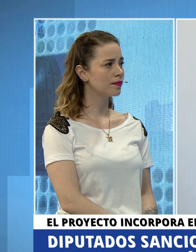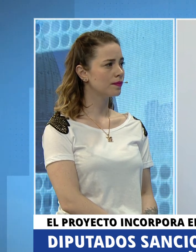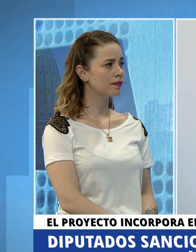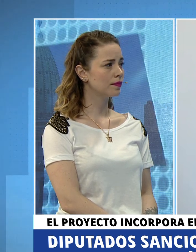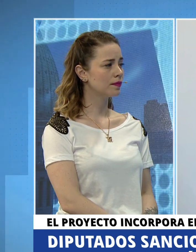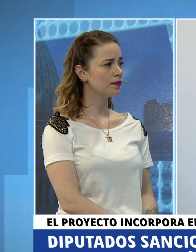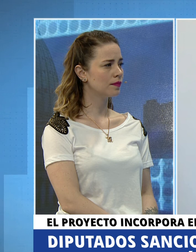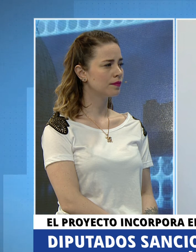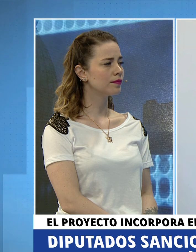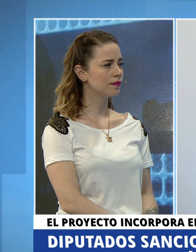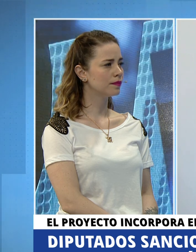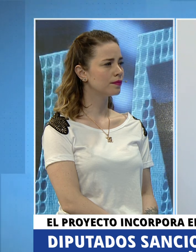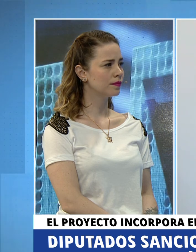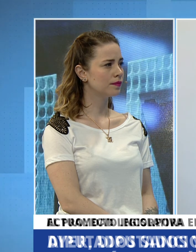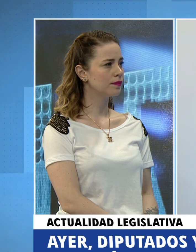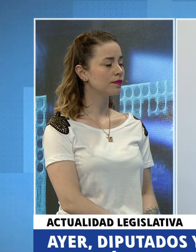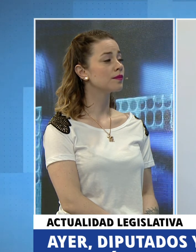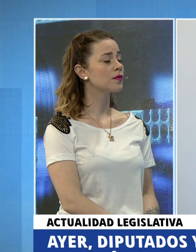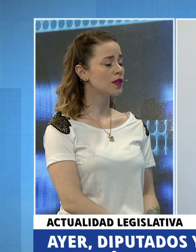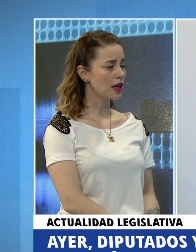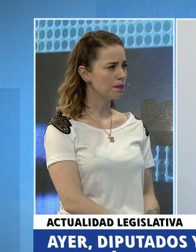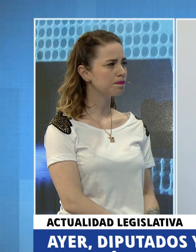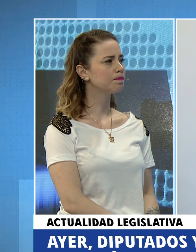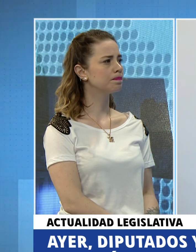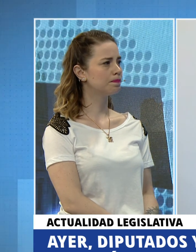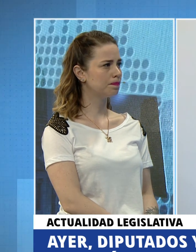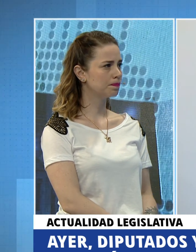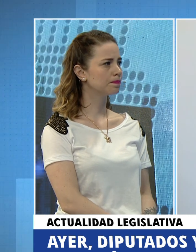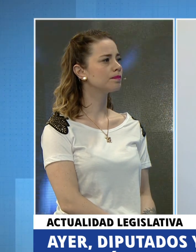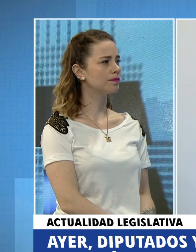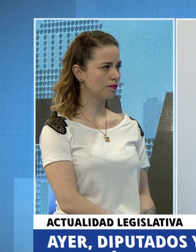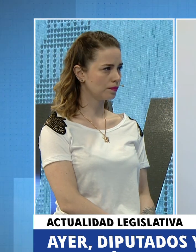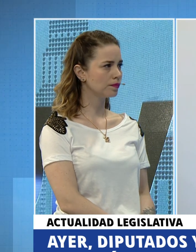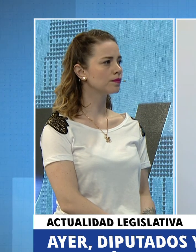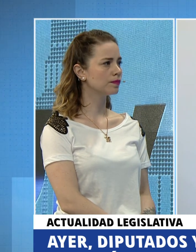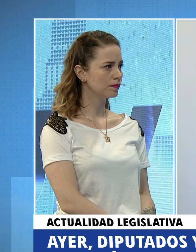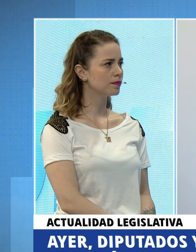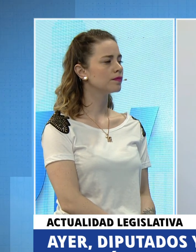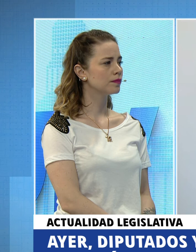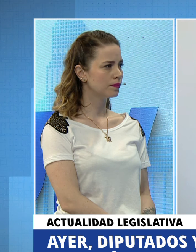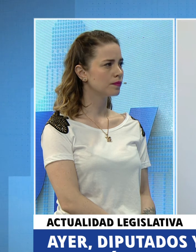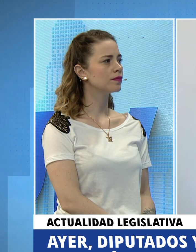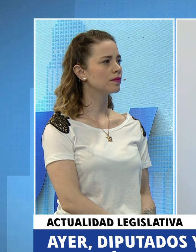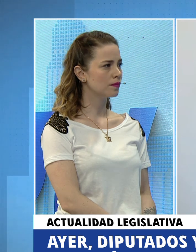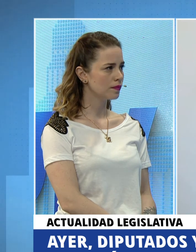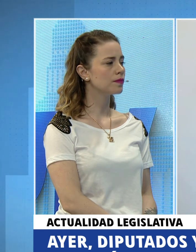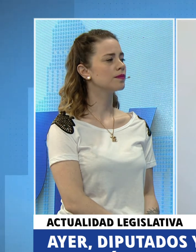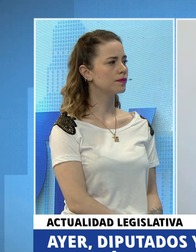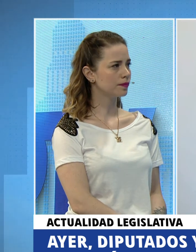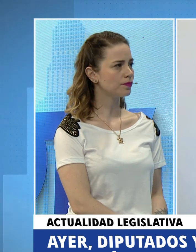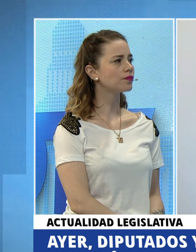ejemplo, el tema de la acreditación inmediata de los pagos con tarjeta de débito en las cuentas de los